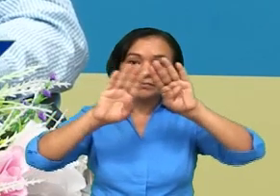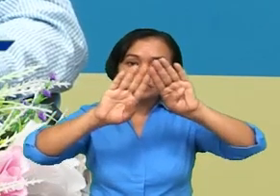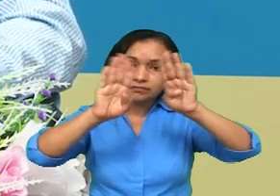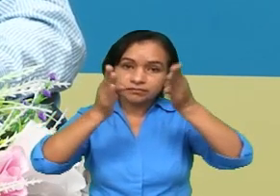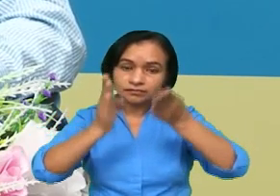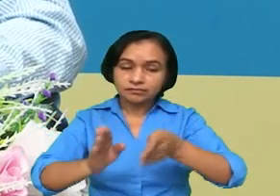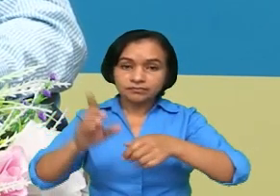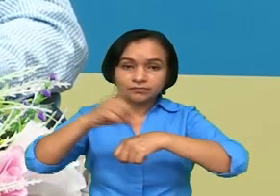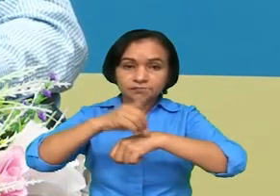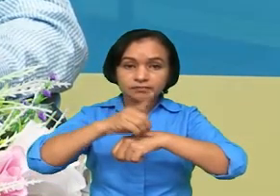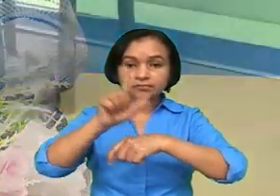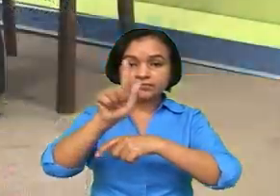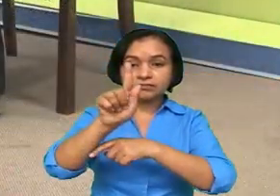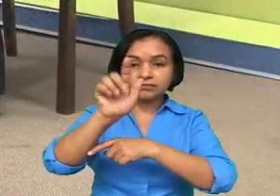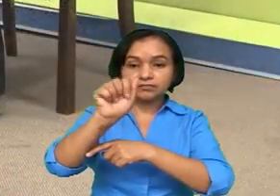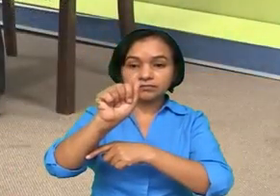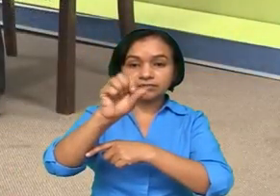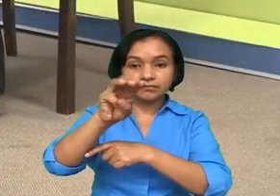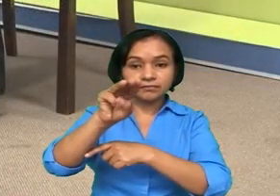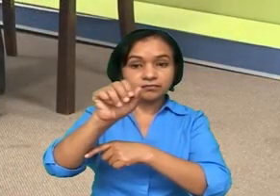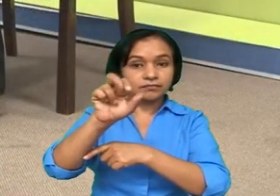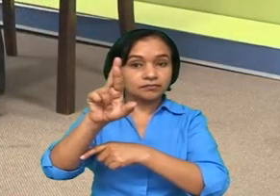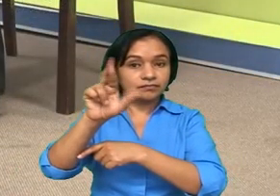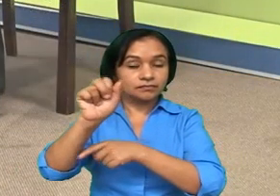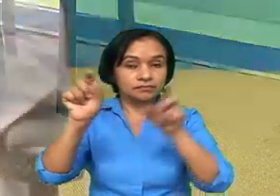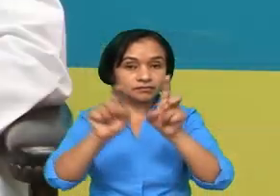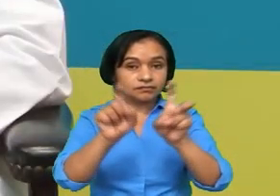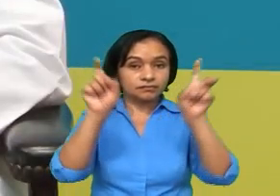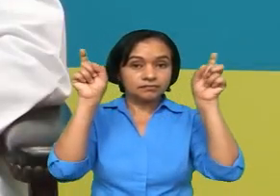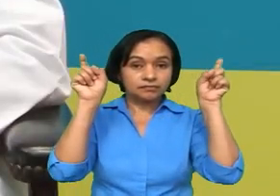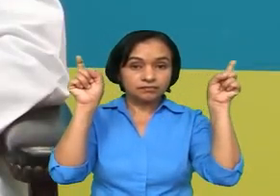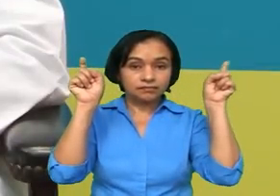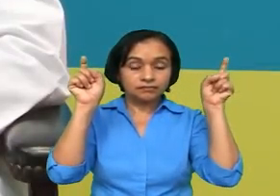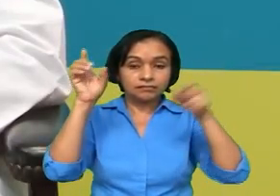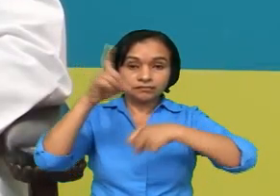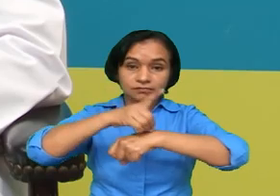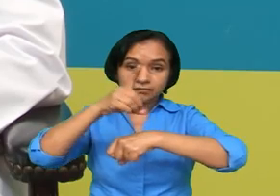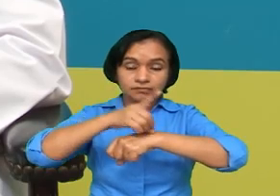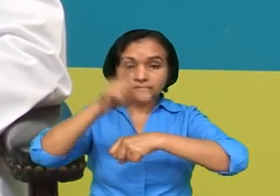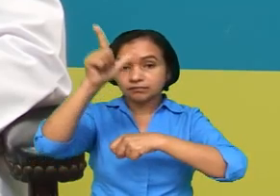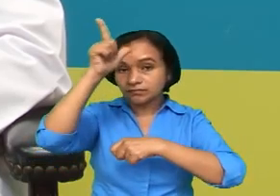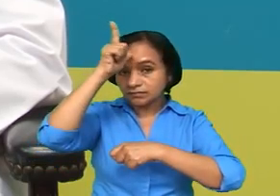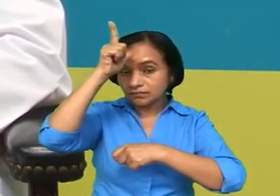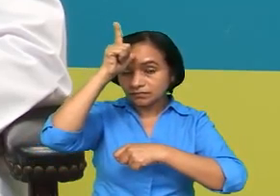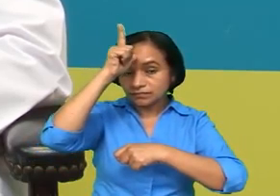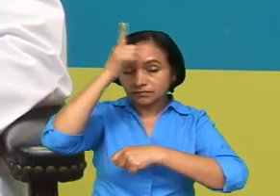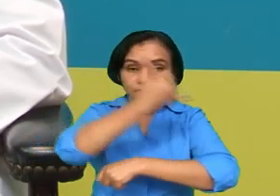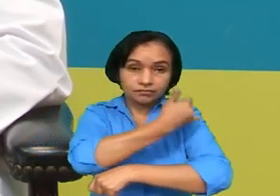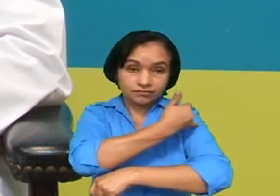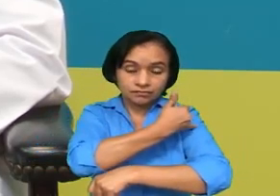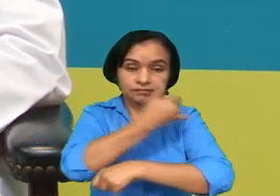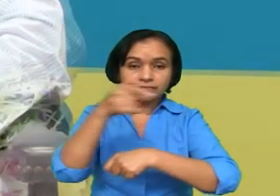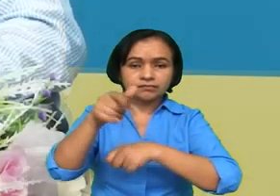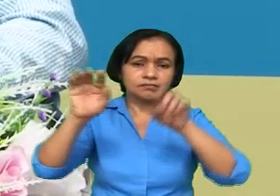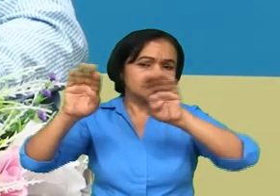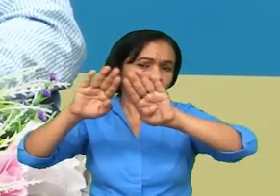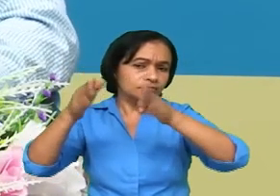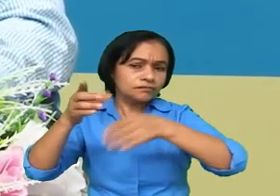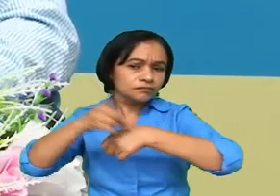Tenemos a la doctora Tamara Larios, quien es ginecóloga del Hospital Alemán Nicaragüense. La doctora nos decía que las